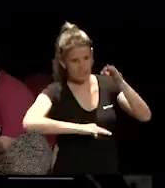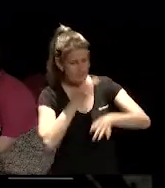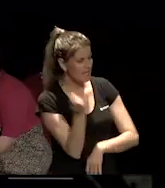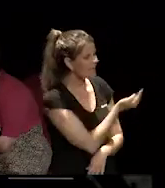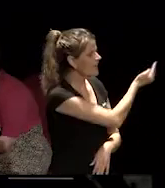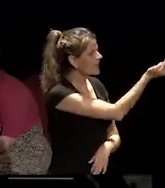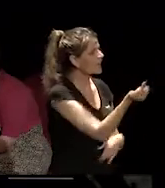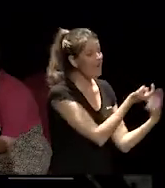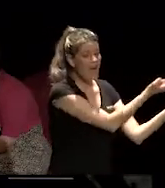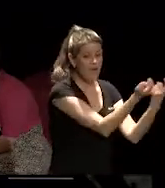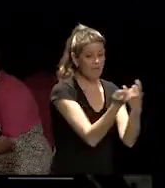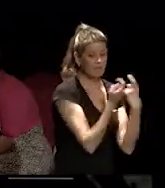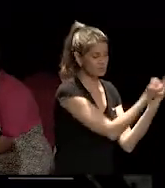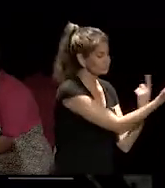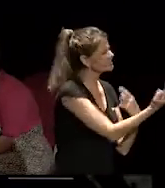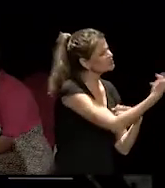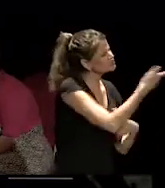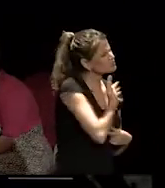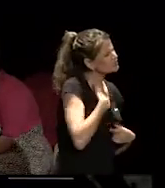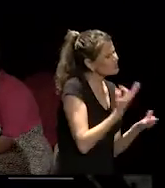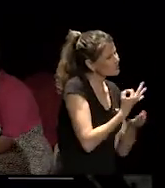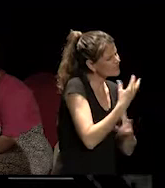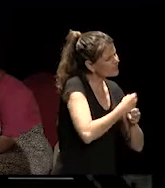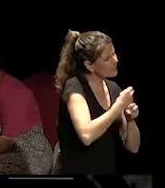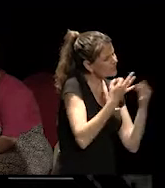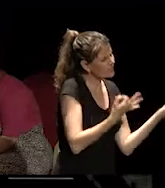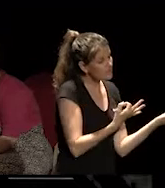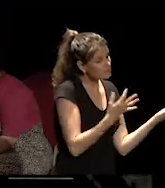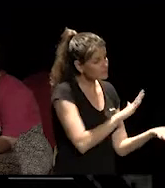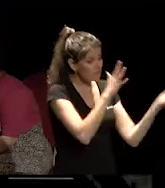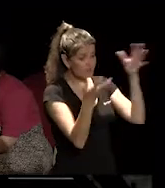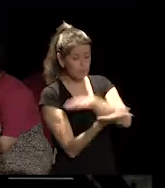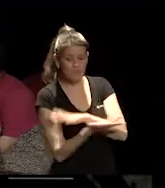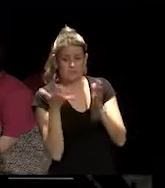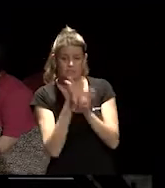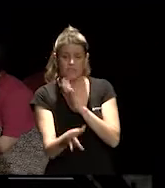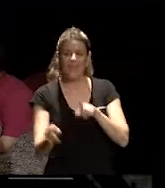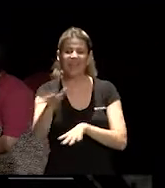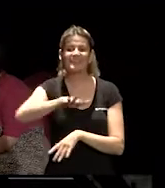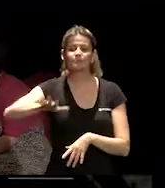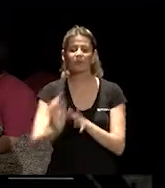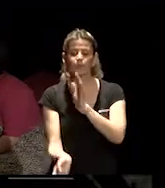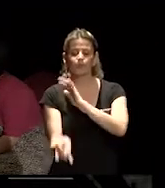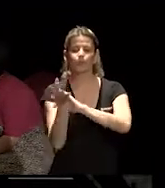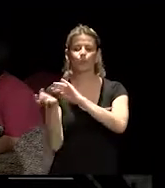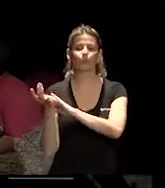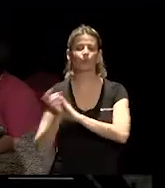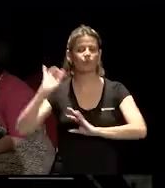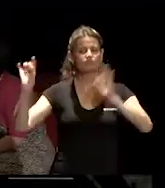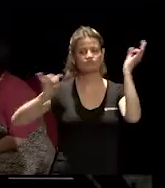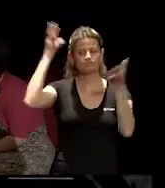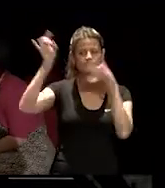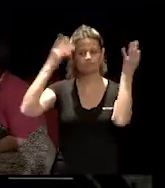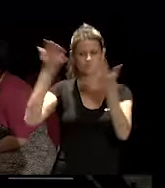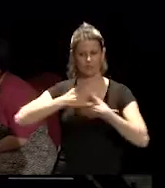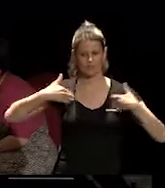uno fuera dueño de qué trabajo quería... Lo transformamos en un espacio de producción de contemporánea, de arte contemporáneo.